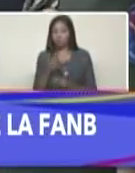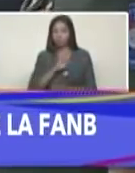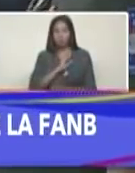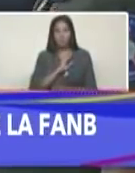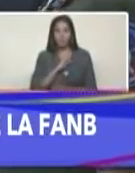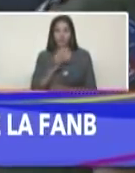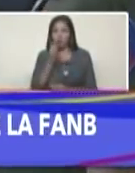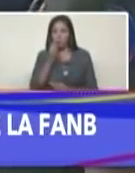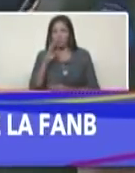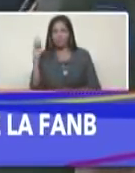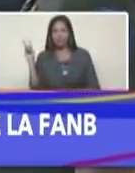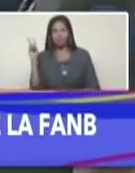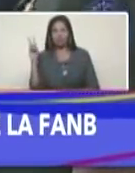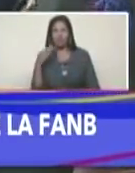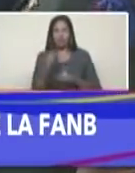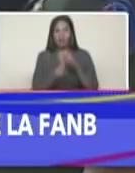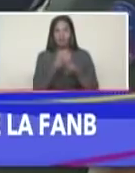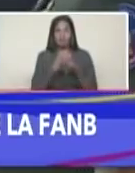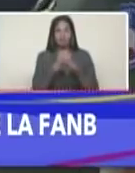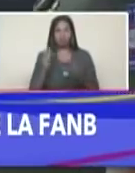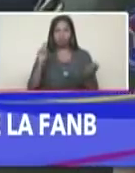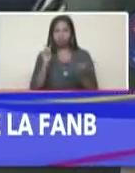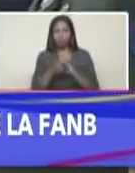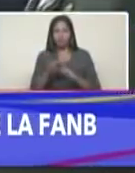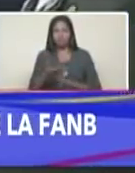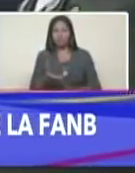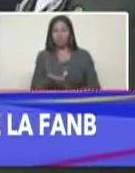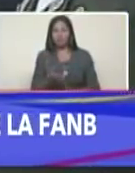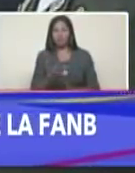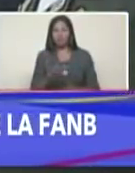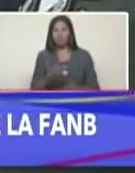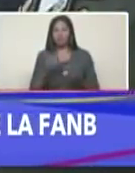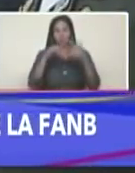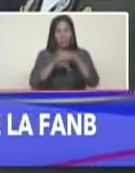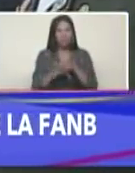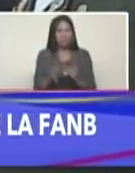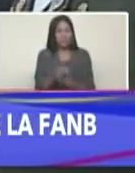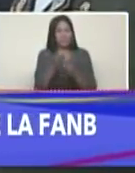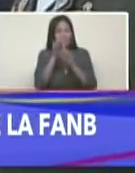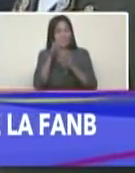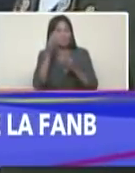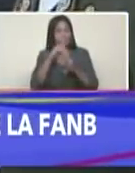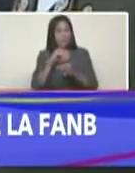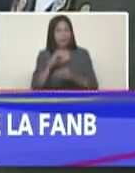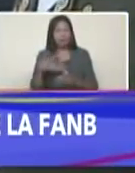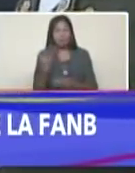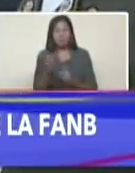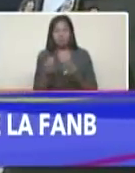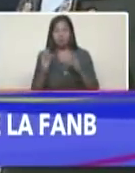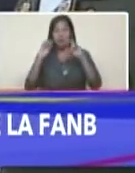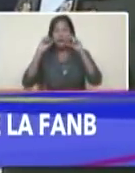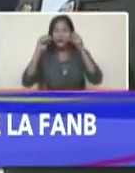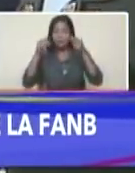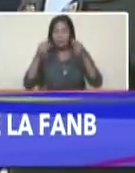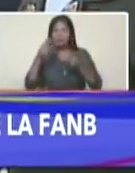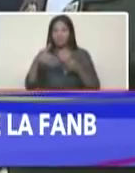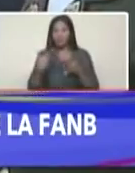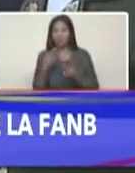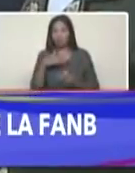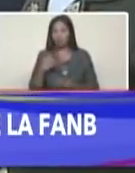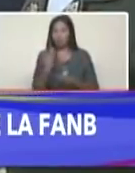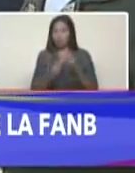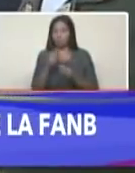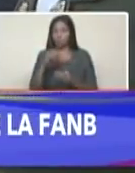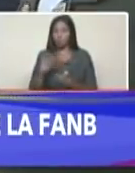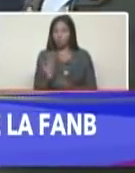¿no? Creando combinaciones especiales que nos permitan, bueno, que el maíz vaya, como dice,